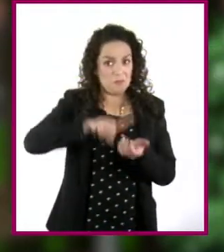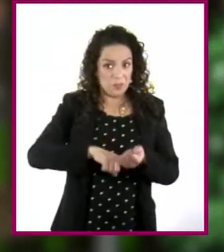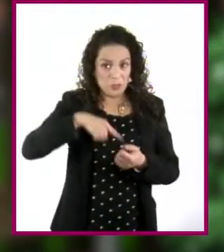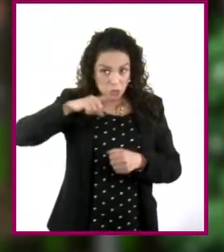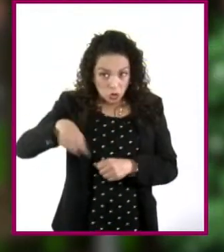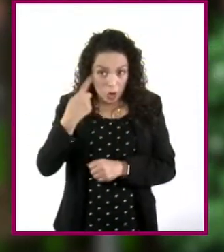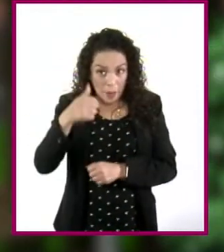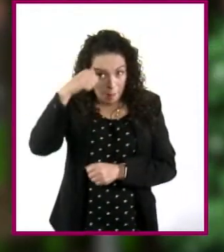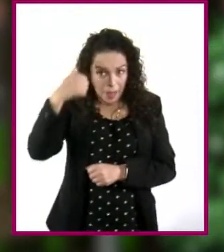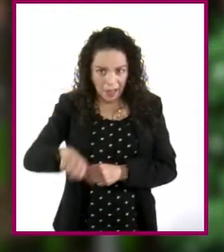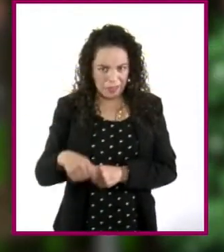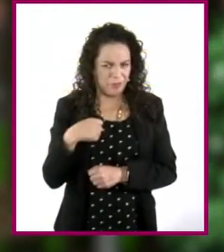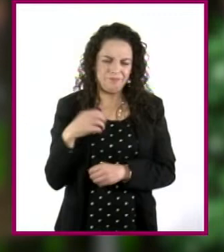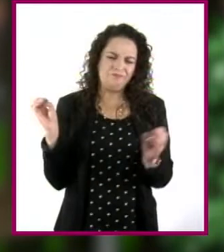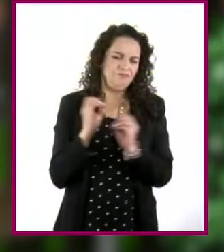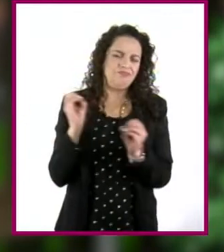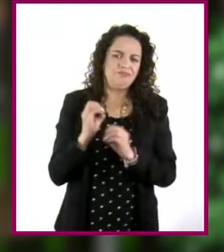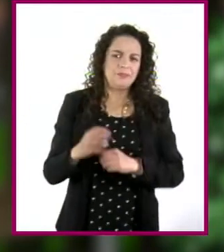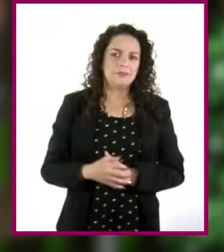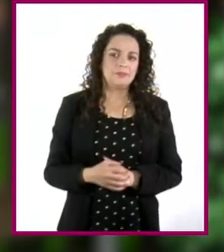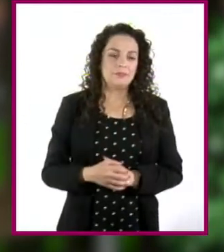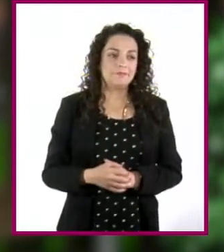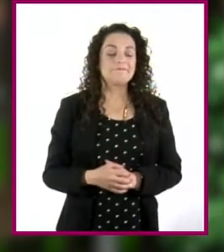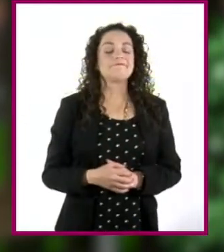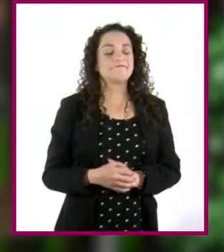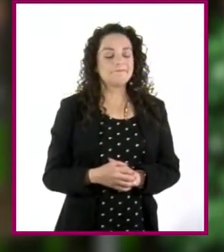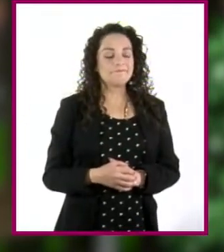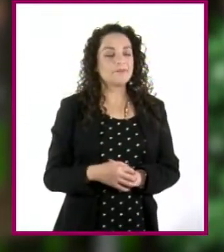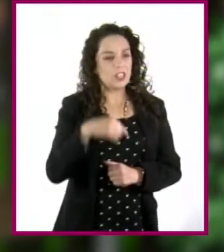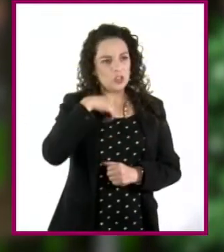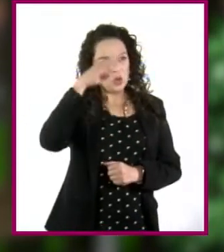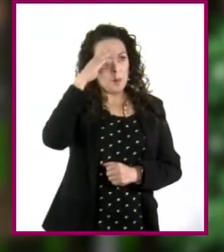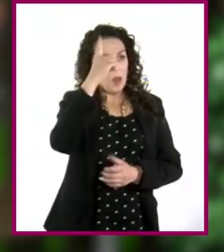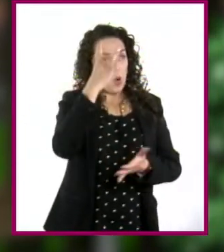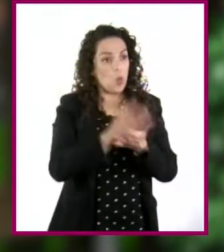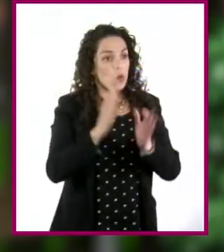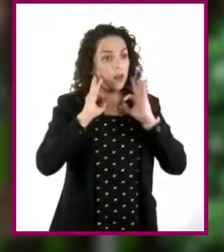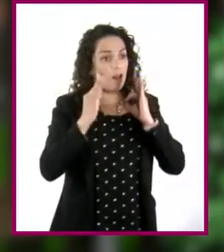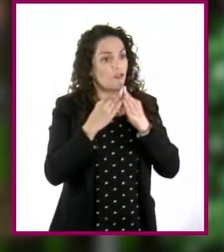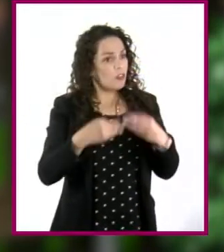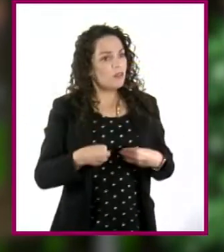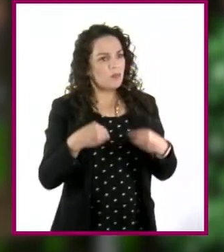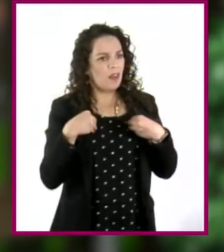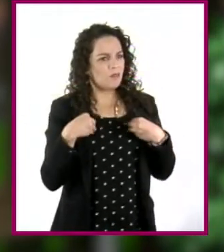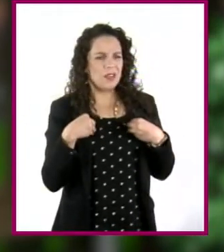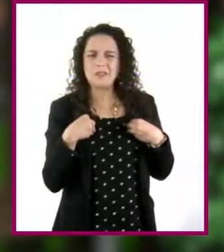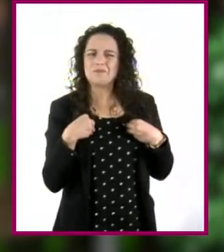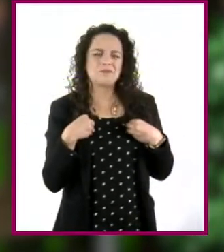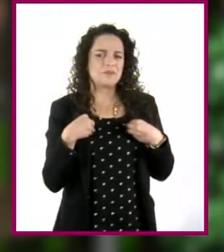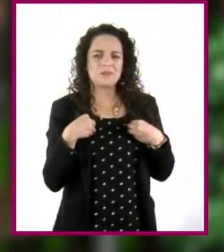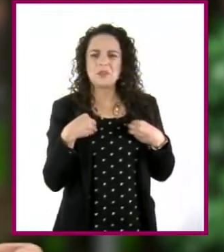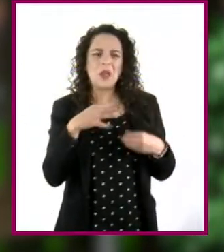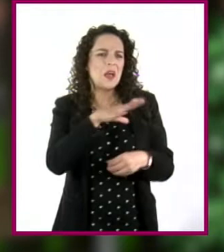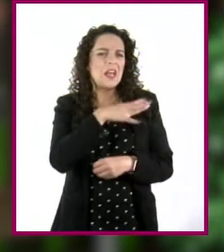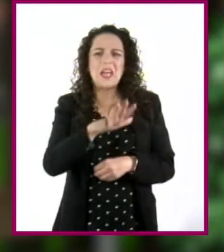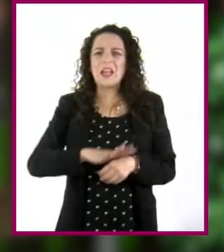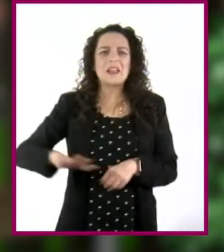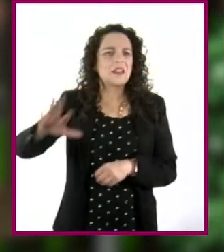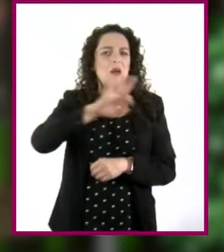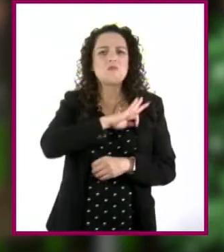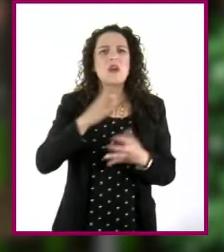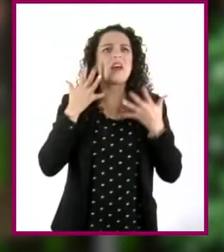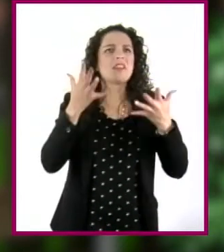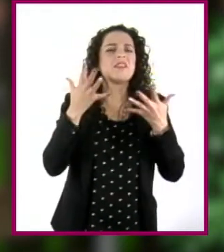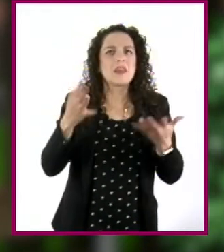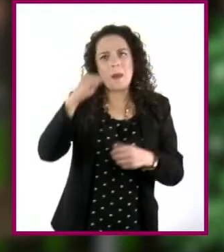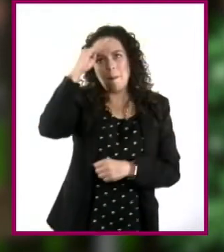mí me parece que no hay un único modo de vivir. Sí, hay ciertas cosas que son deseables en general, como no matarnos los unos